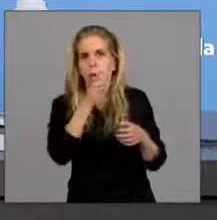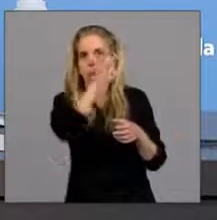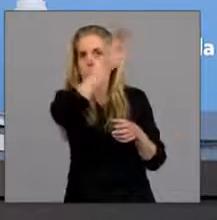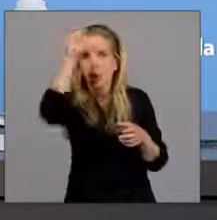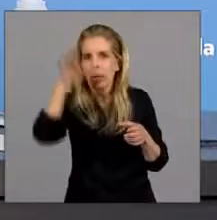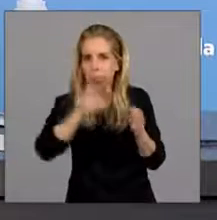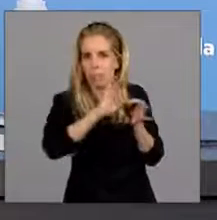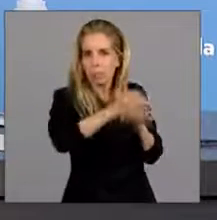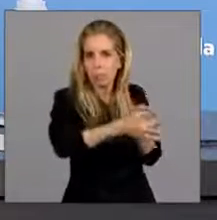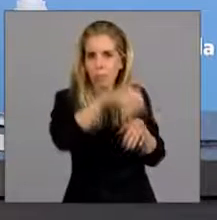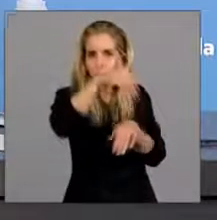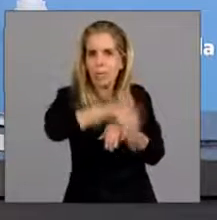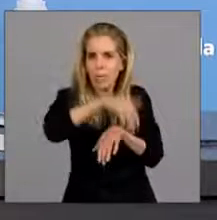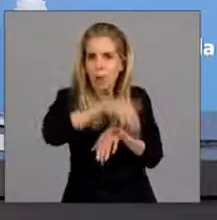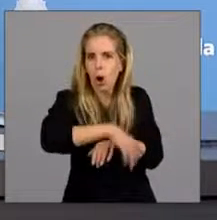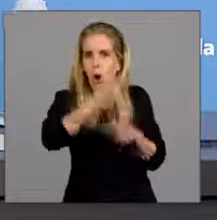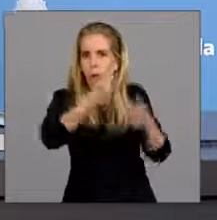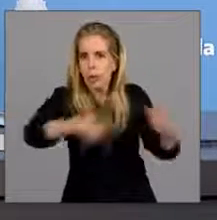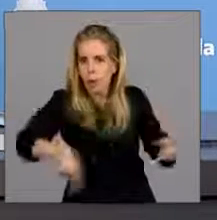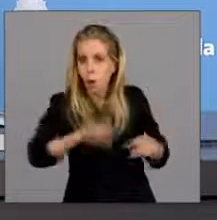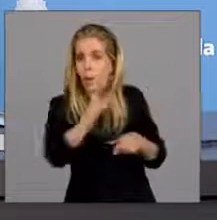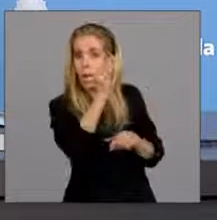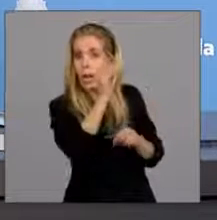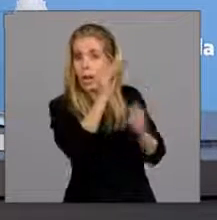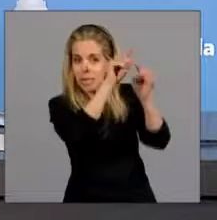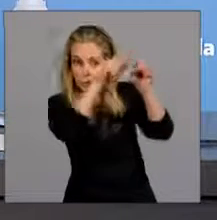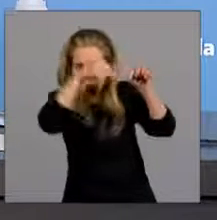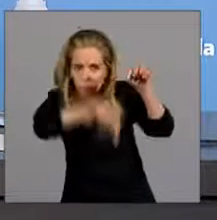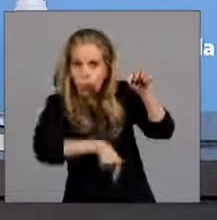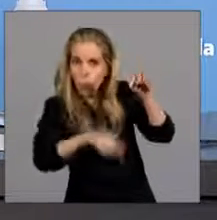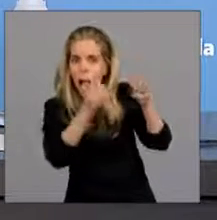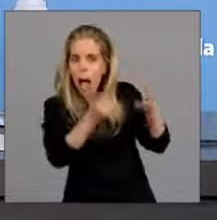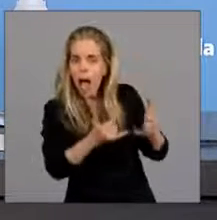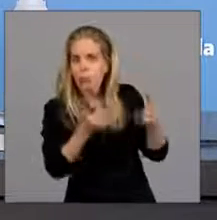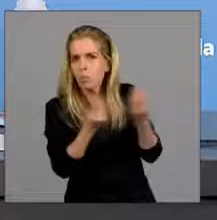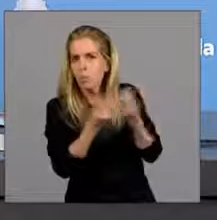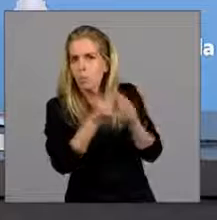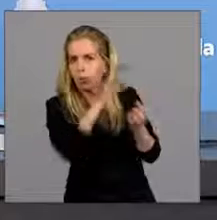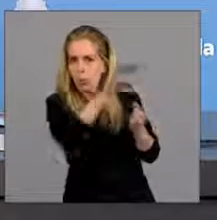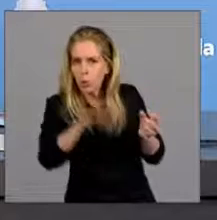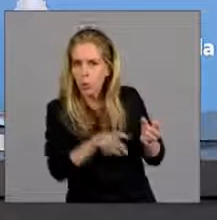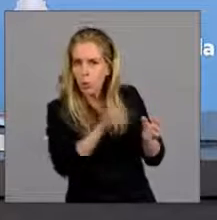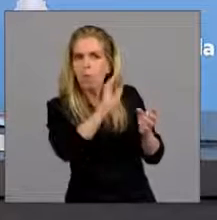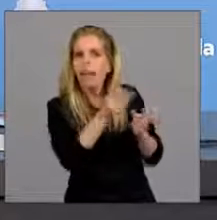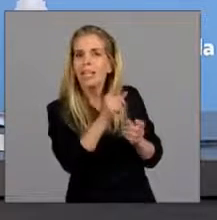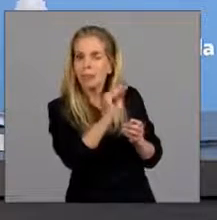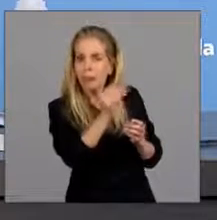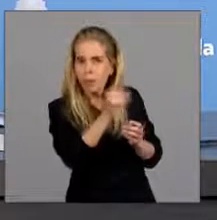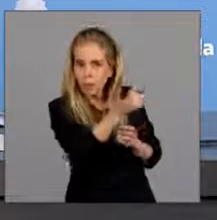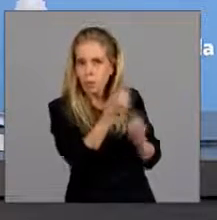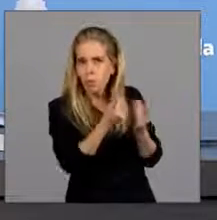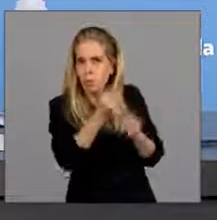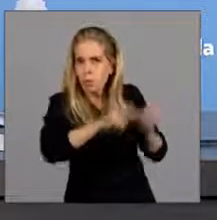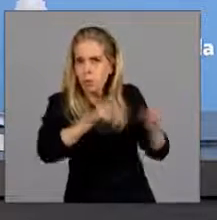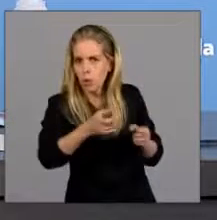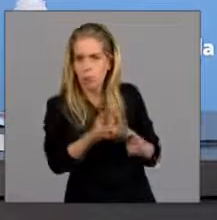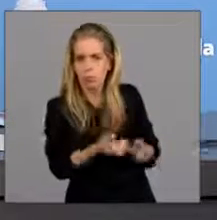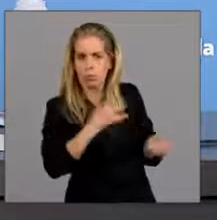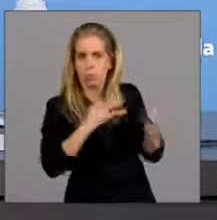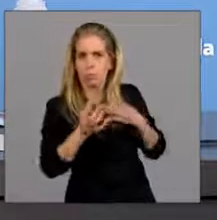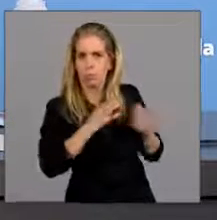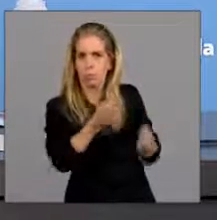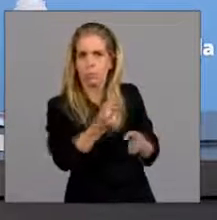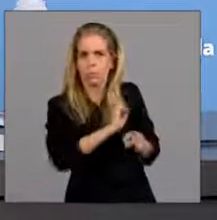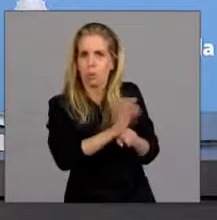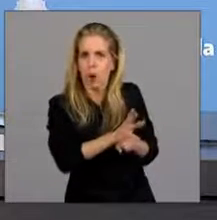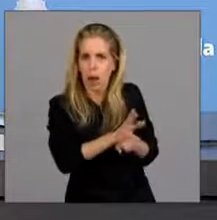Misiones. El sur de Brasil tiene un nivel de desarrollo de la infección muy importante y como el río Uruguay